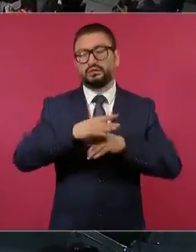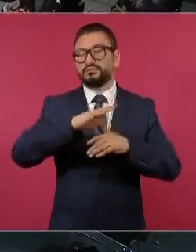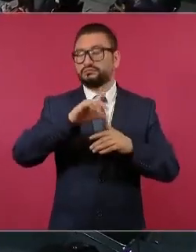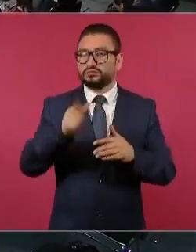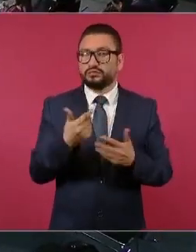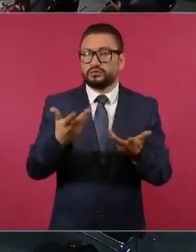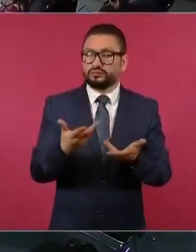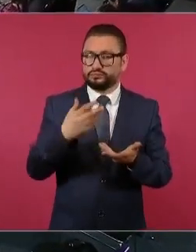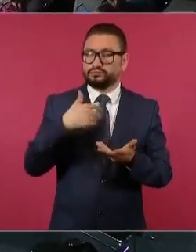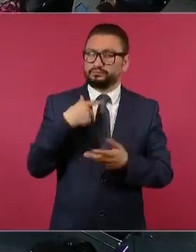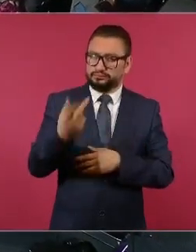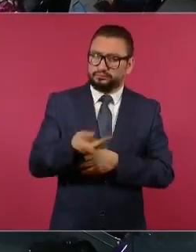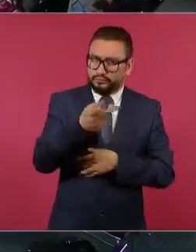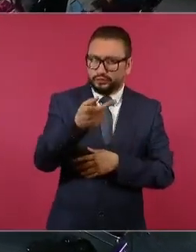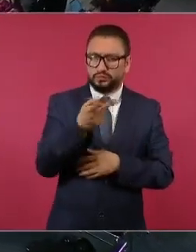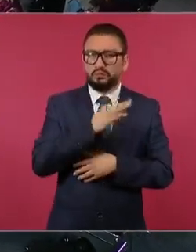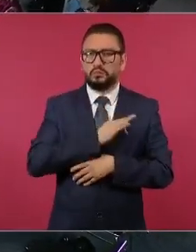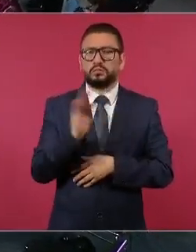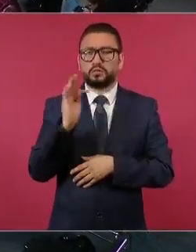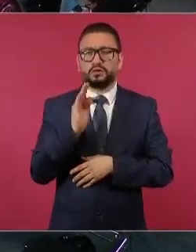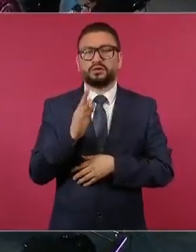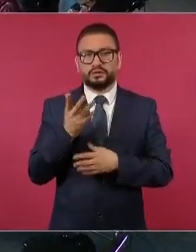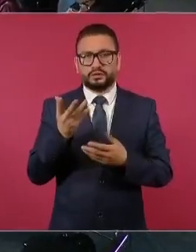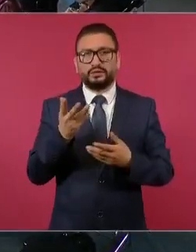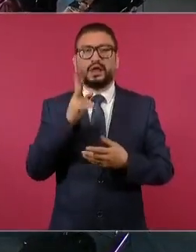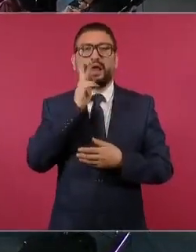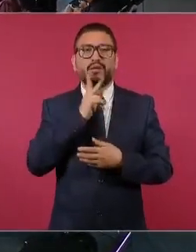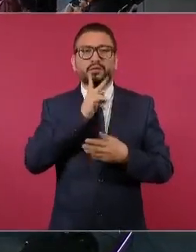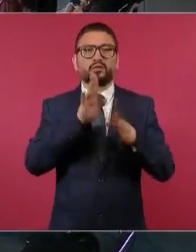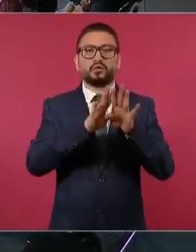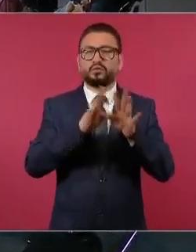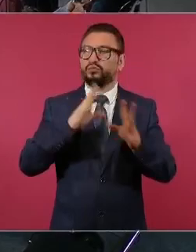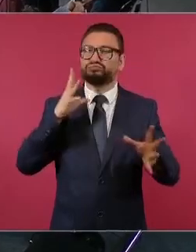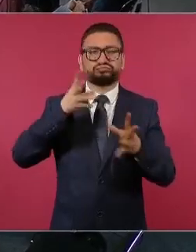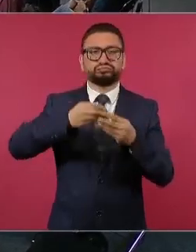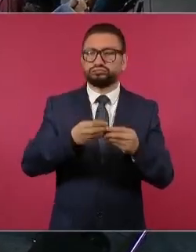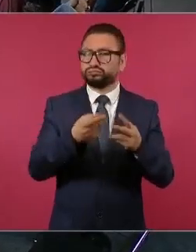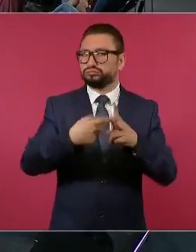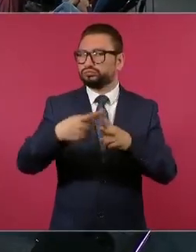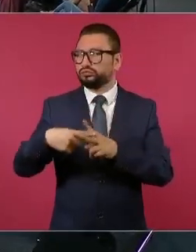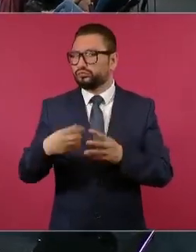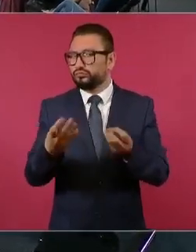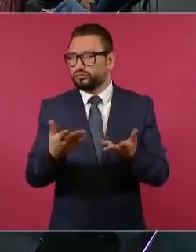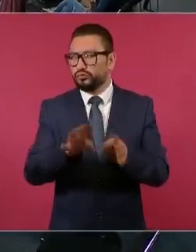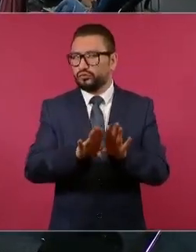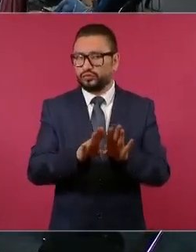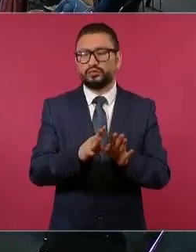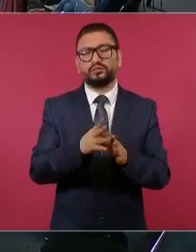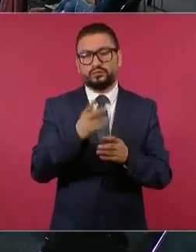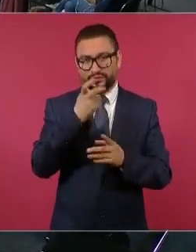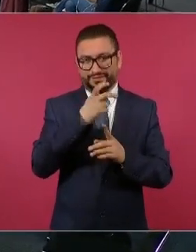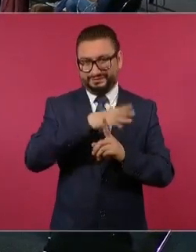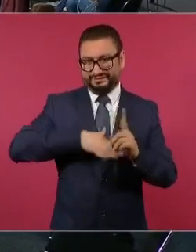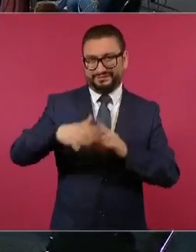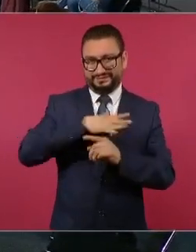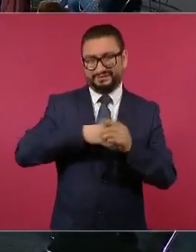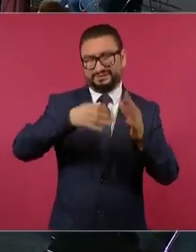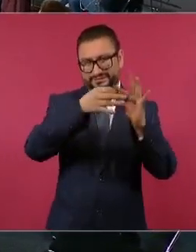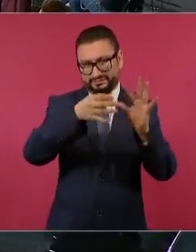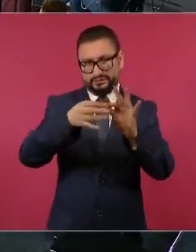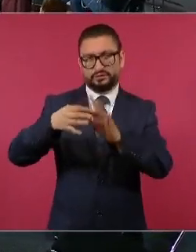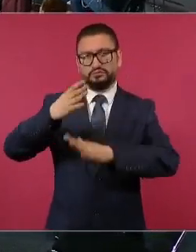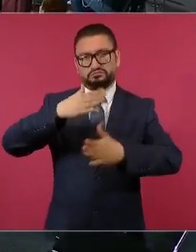momento propicio este para hacer una suerte de cortes de caja, preguntarle en base a estos resultados y en base